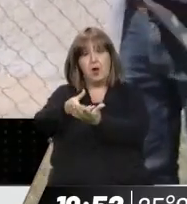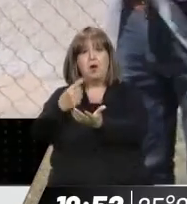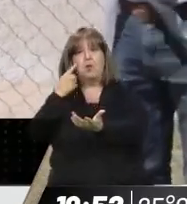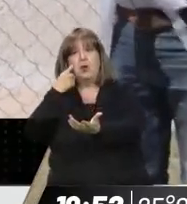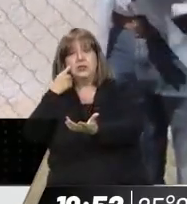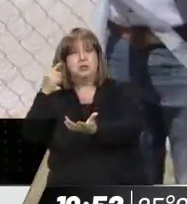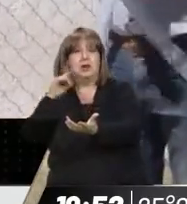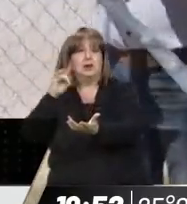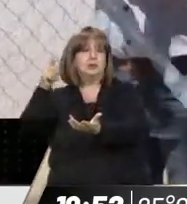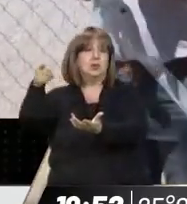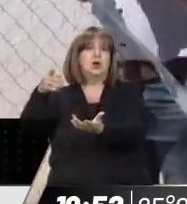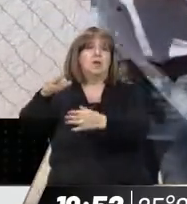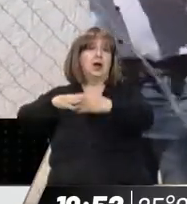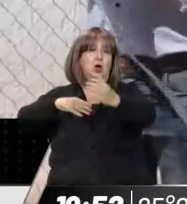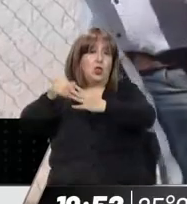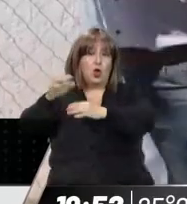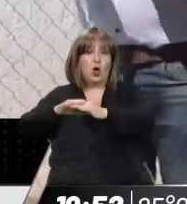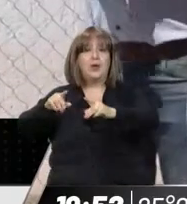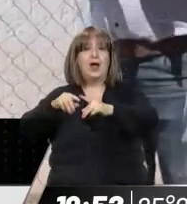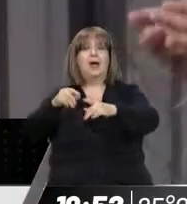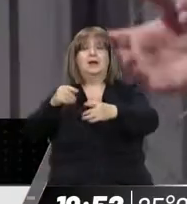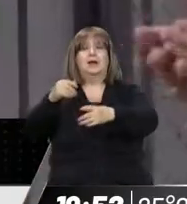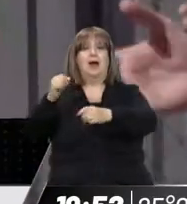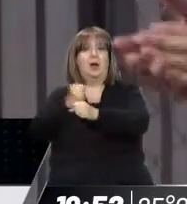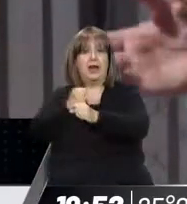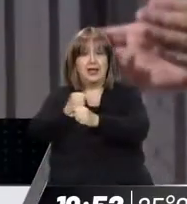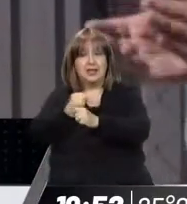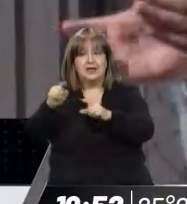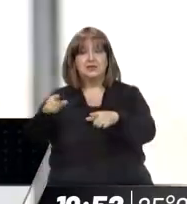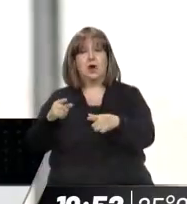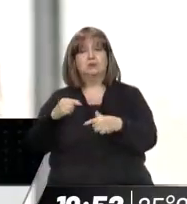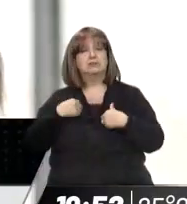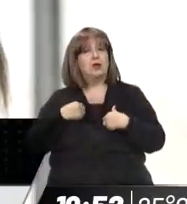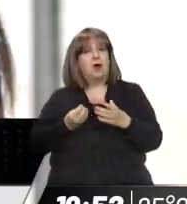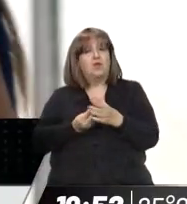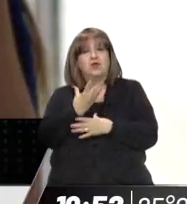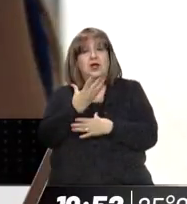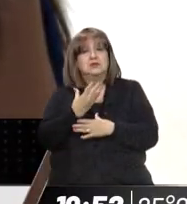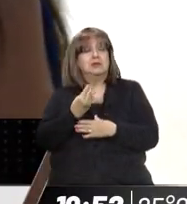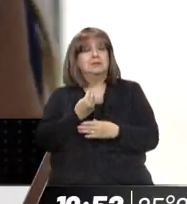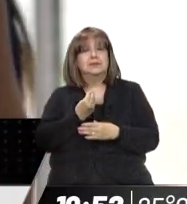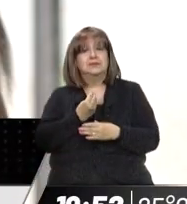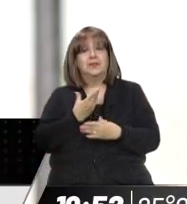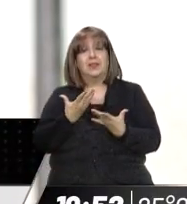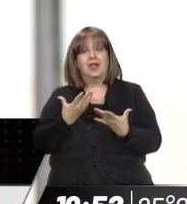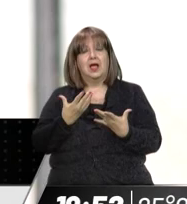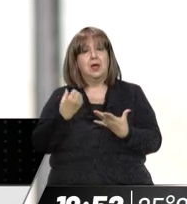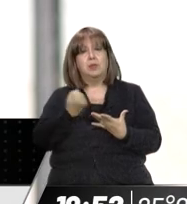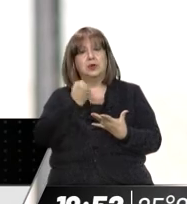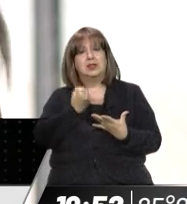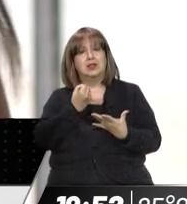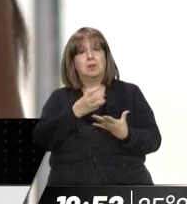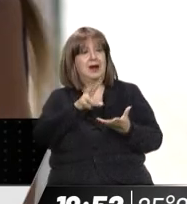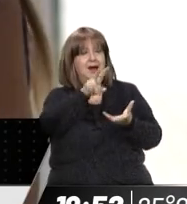se encargó de habilitaciones, mano de obra, etc. Para nosotros una fundación realmente tiene un objetivo único, que es llegar a quien más lo